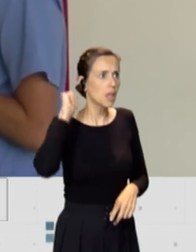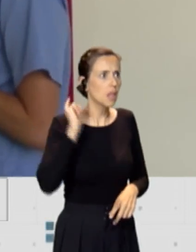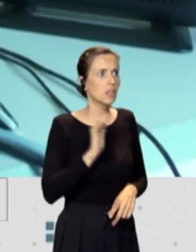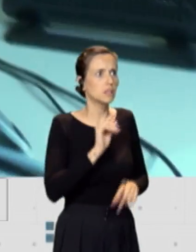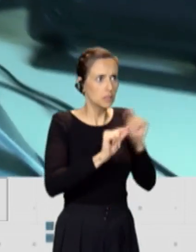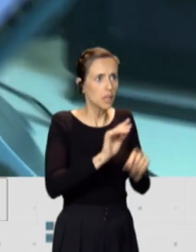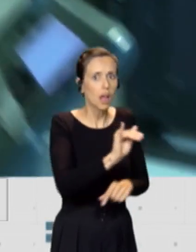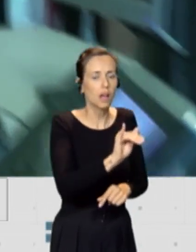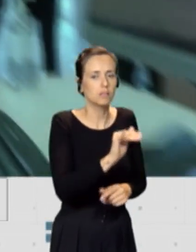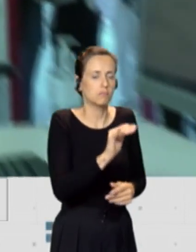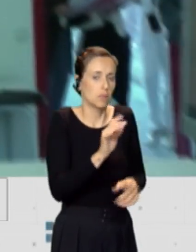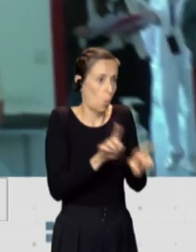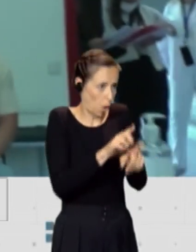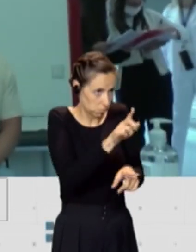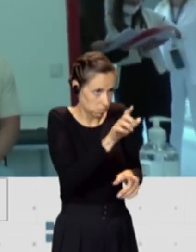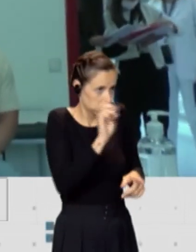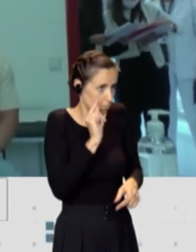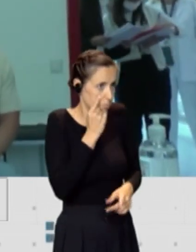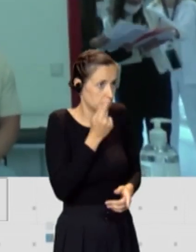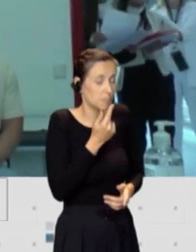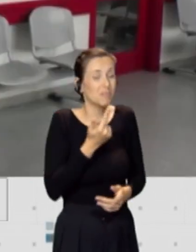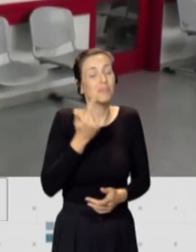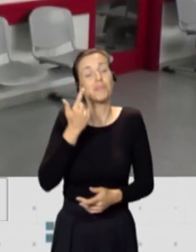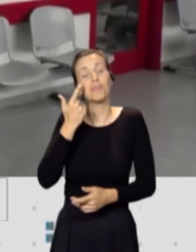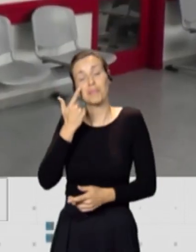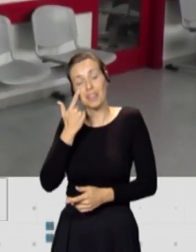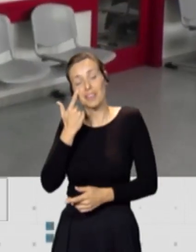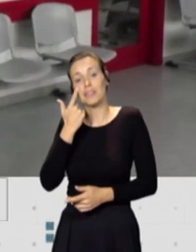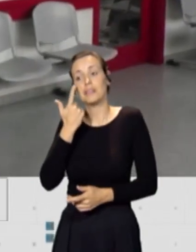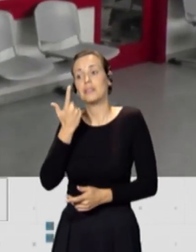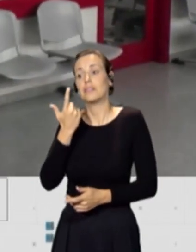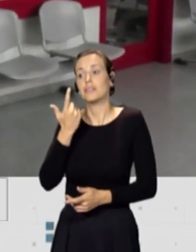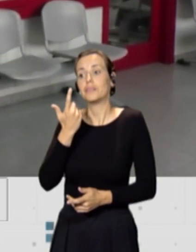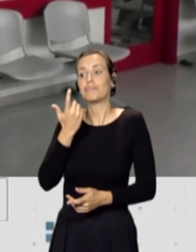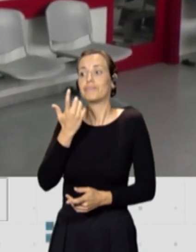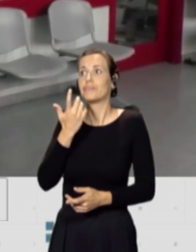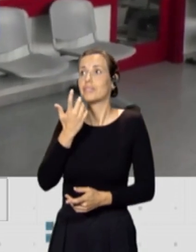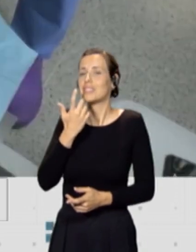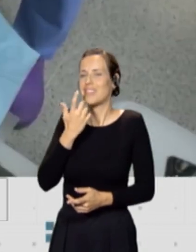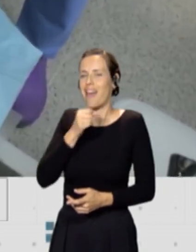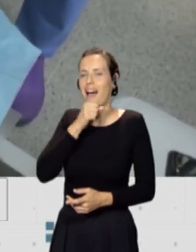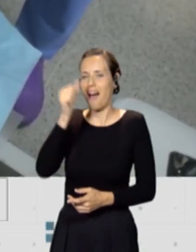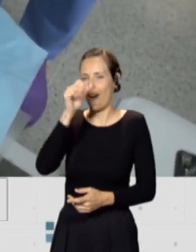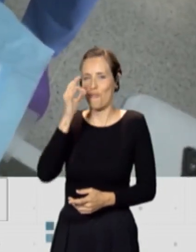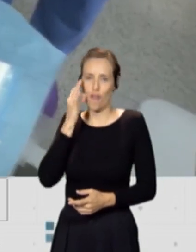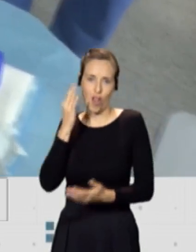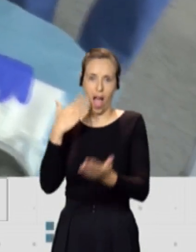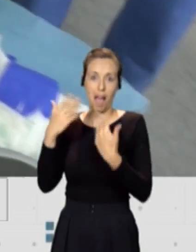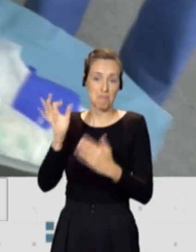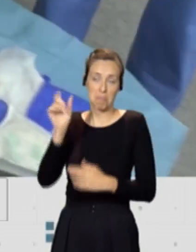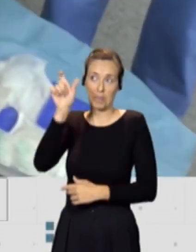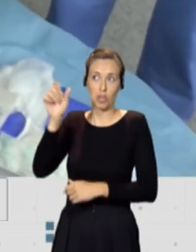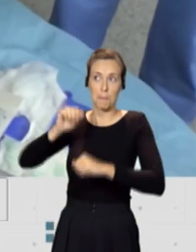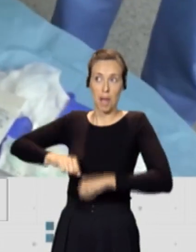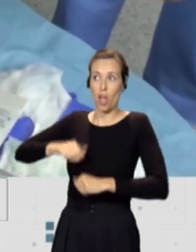ustedes han encontrado? Bueno, pues fíjense que si nosotros hablamos a nuestros abuelos, a nuestras personas mayores, esta enfermedad